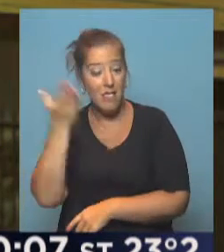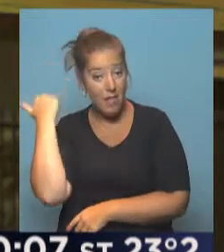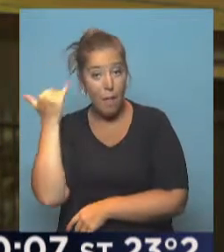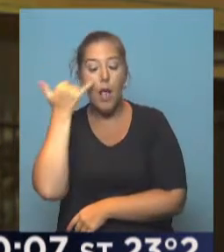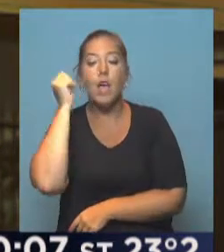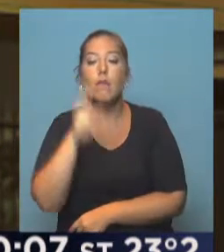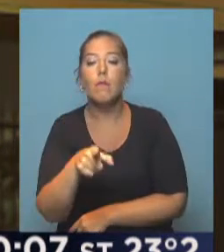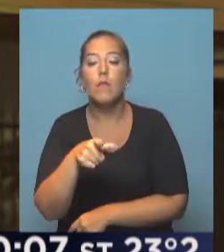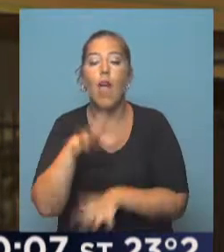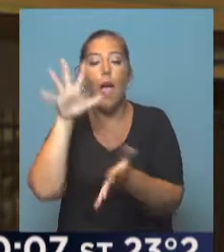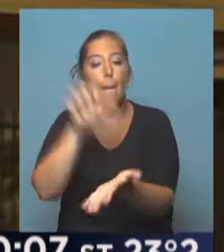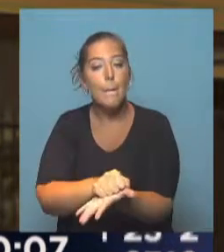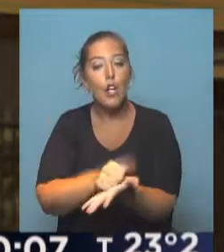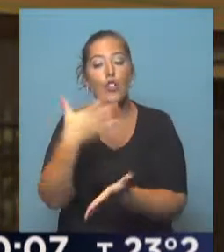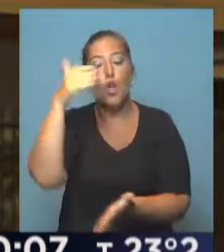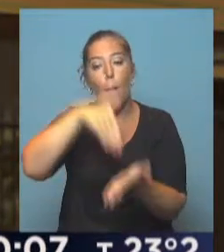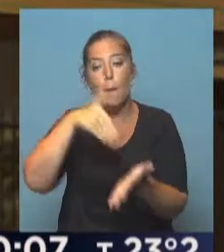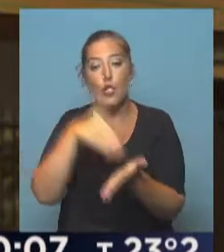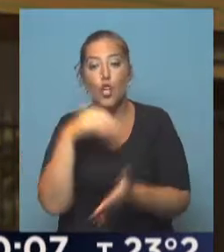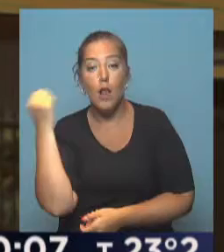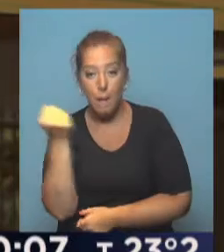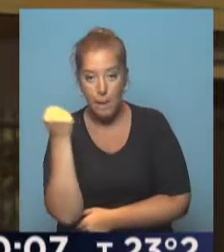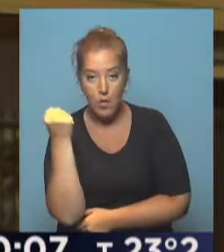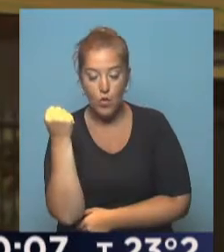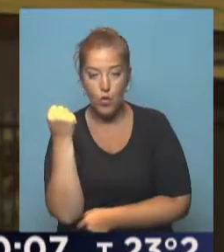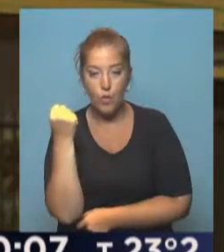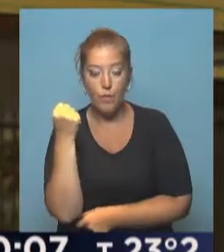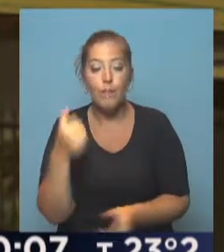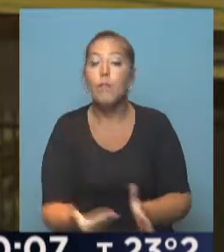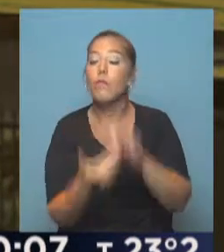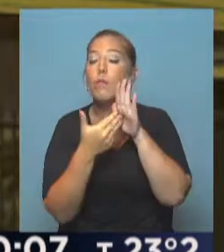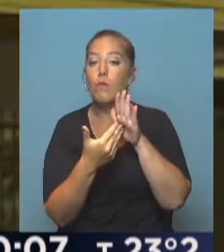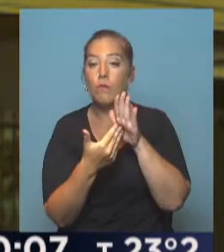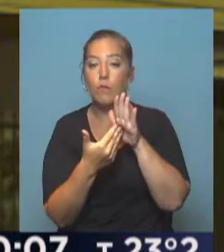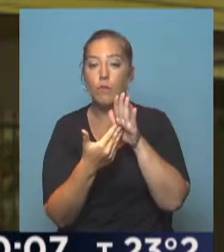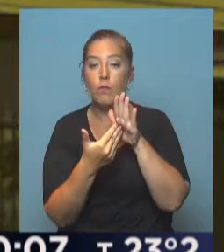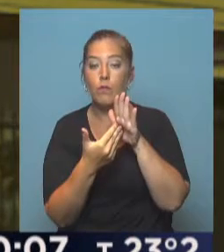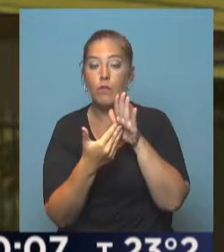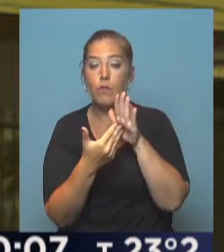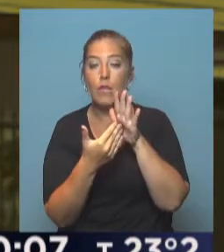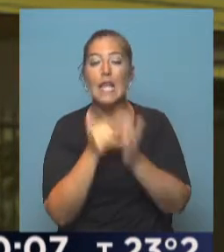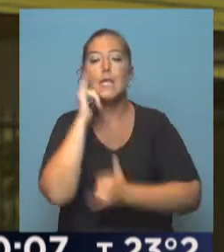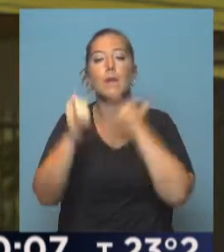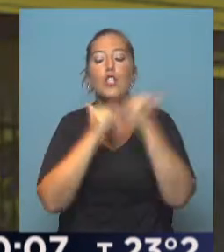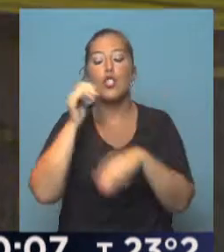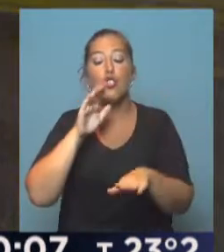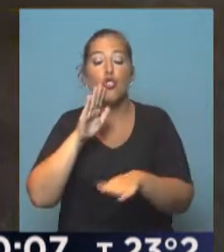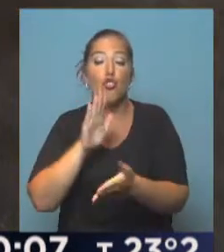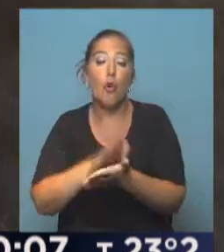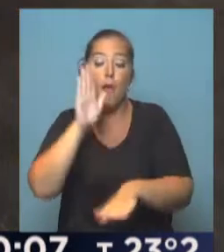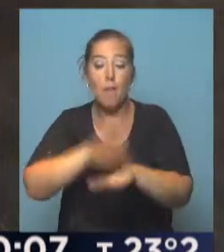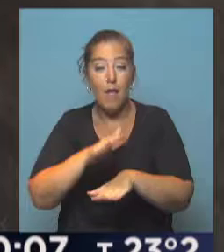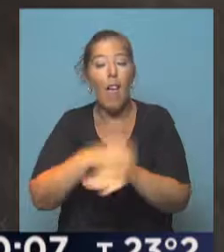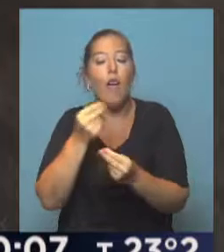y le puso un embargo de 5 millones de pesos. Lo central de la justificación del argumento de ese procesamiento tuvo que ver